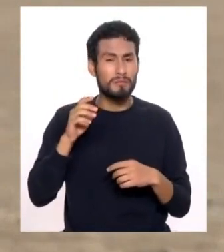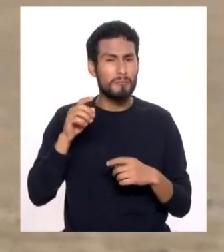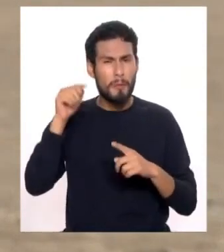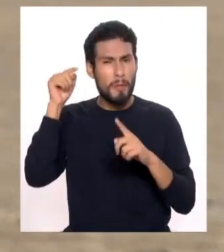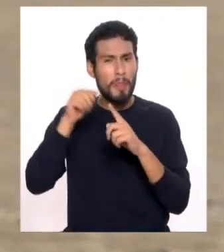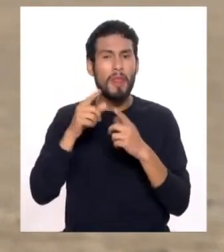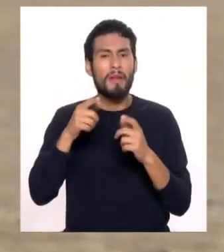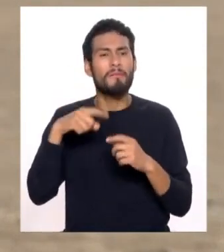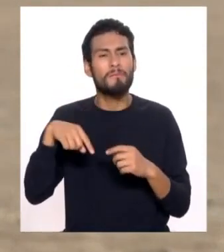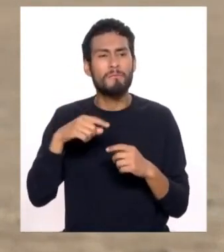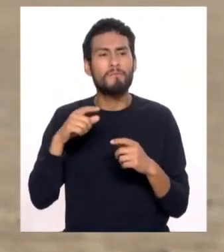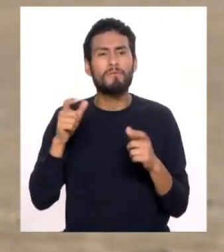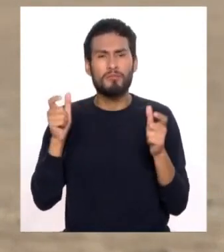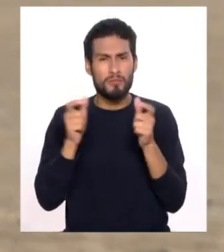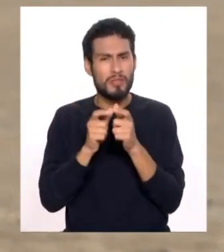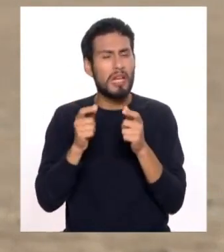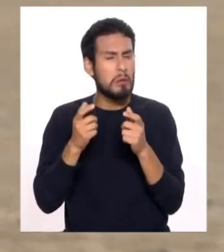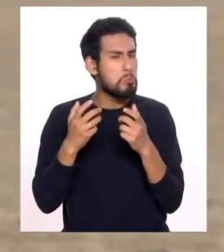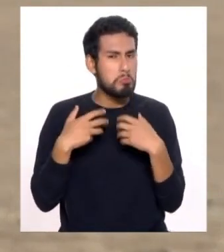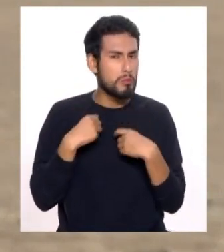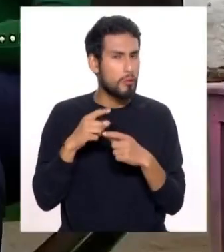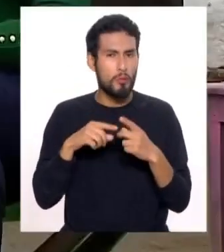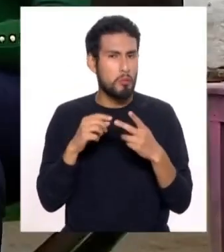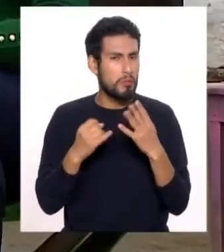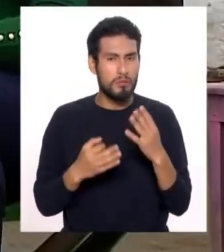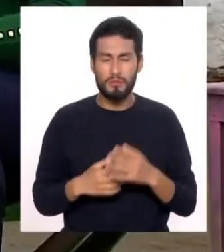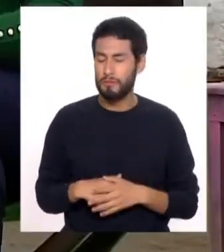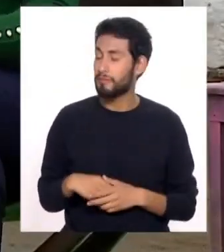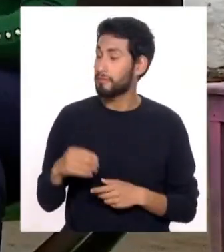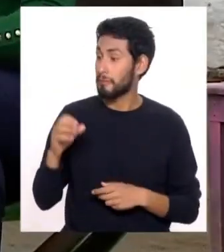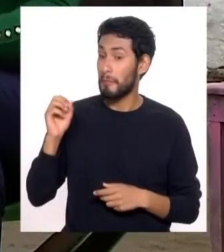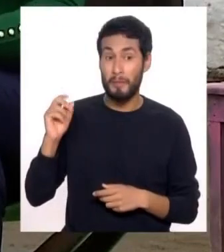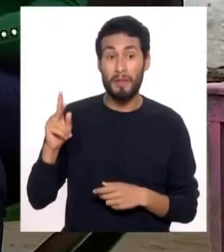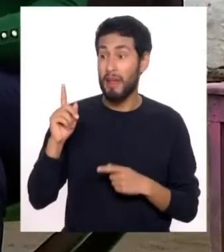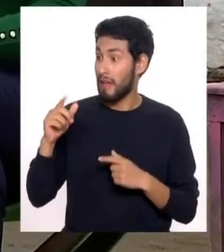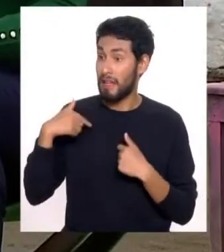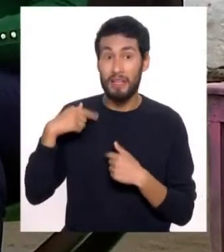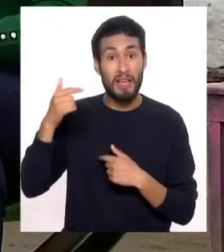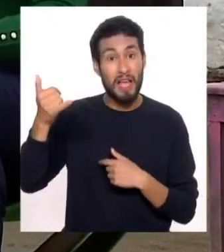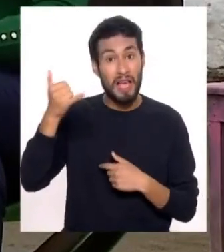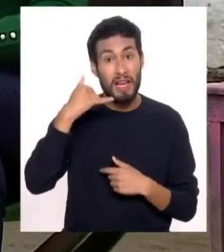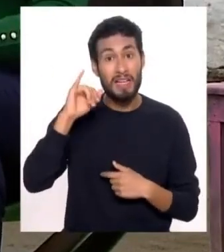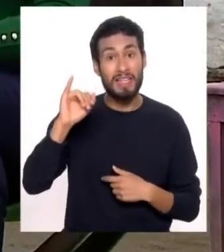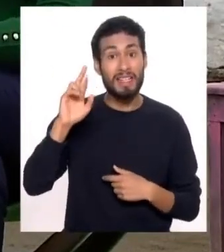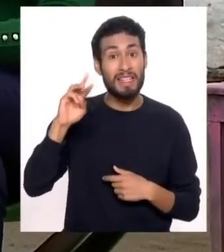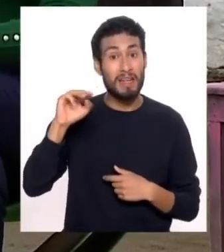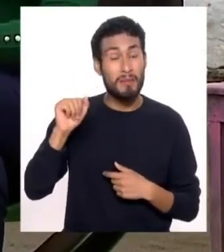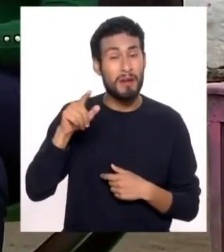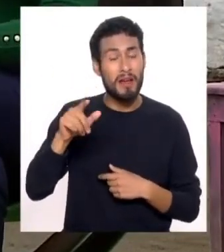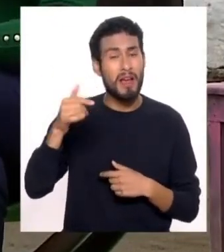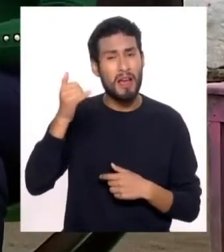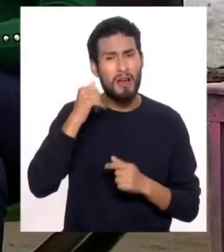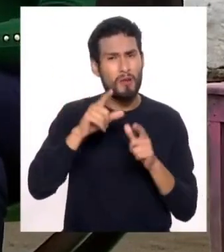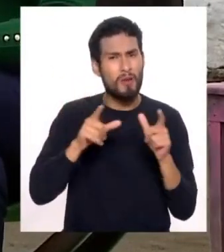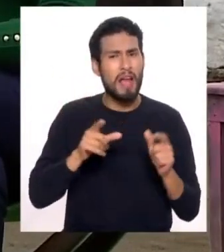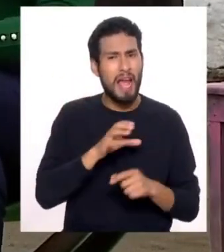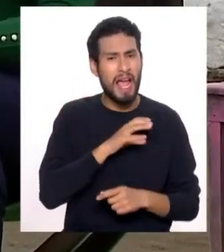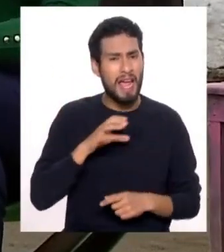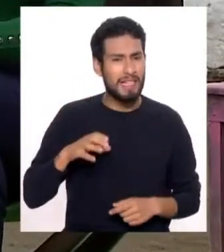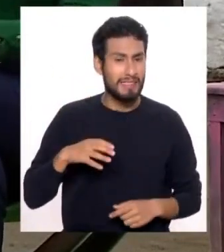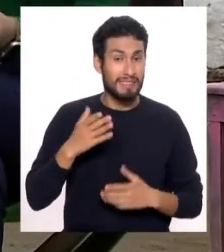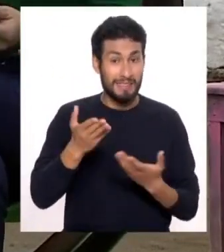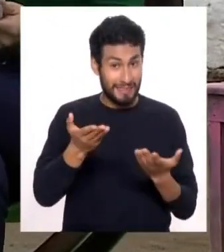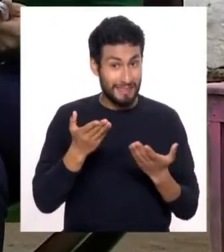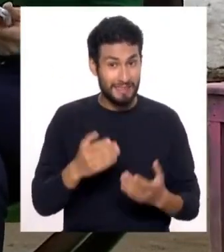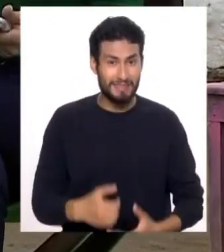de primer punto al supuesto centro de salud. Y bueno, doctora Jimena, ya tenemos una consulta de Irma que nos está llamando del Callao. Adelante, Irma,